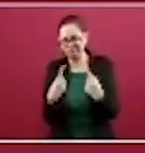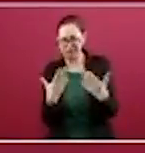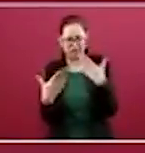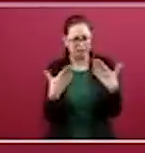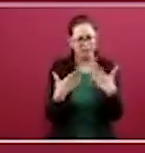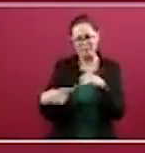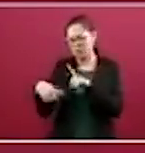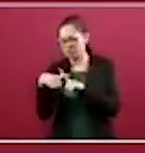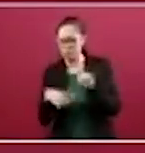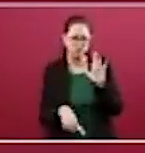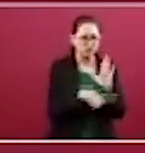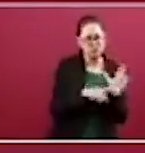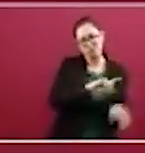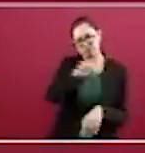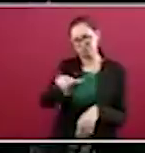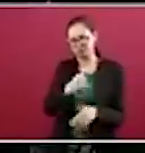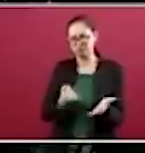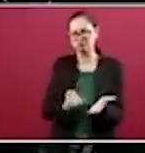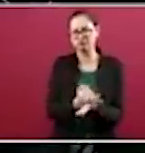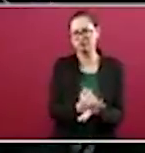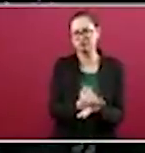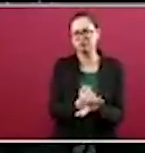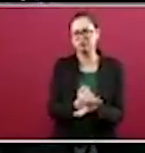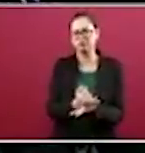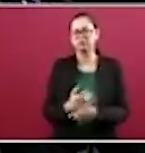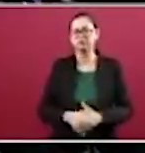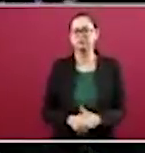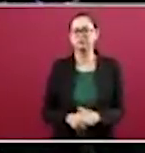y se va a resolver en su momento. Presidente,